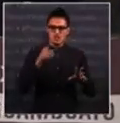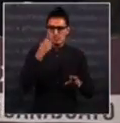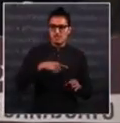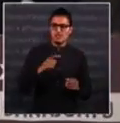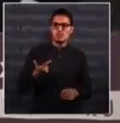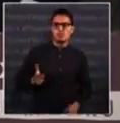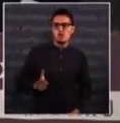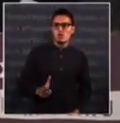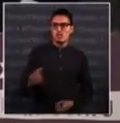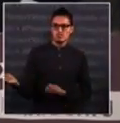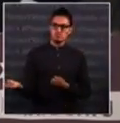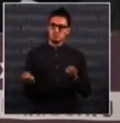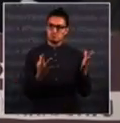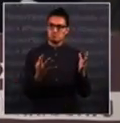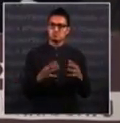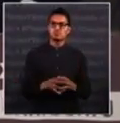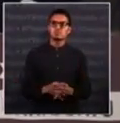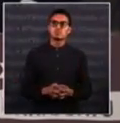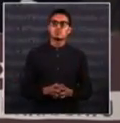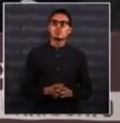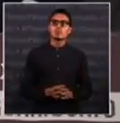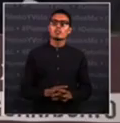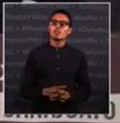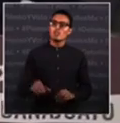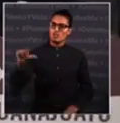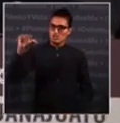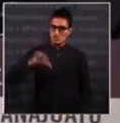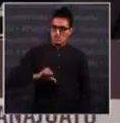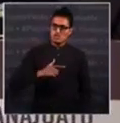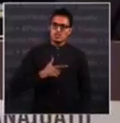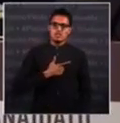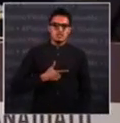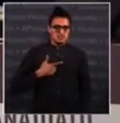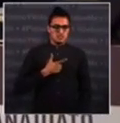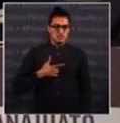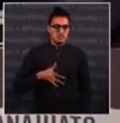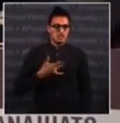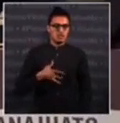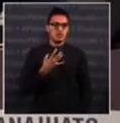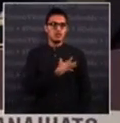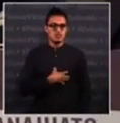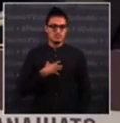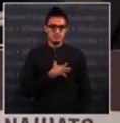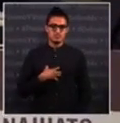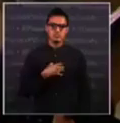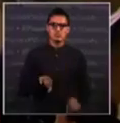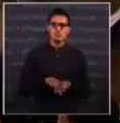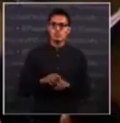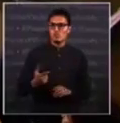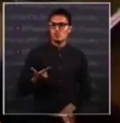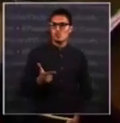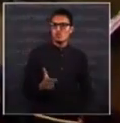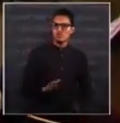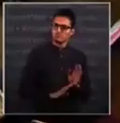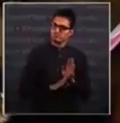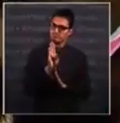duda a otro nivel. Hoy nos sentimos orgullosos de los logros que se han logrado en Guanajuato. Un gran